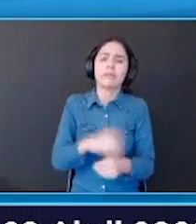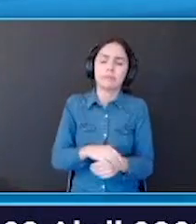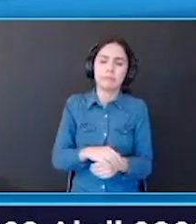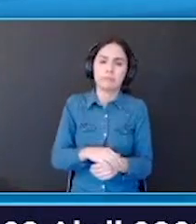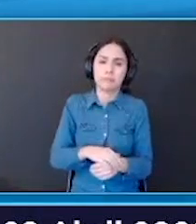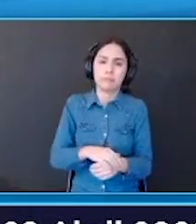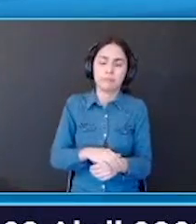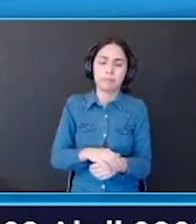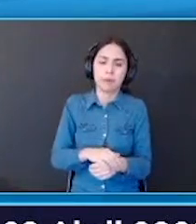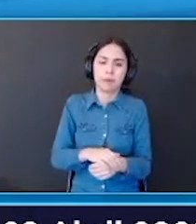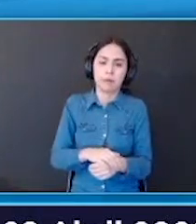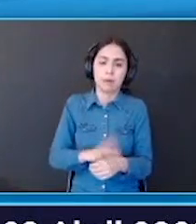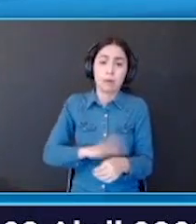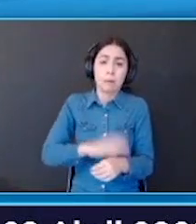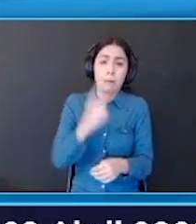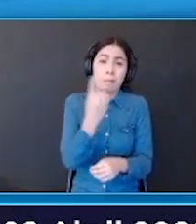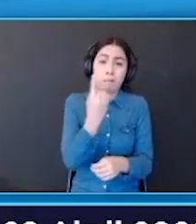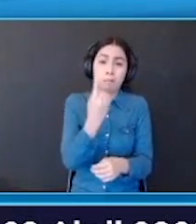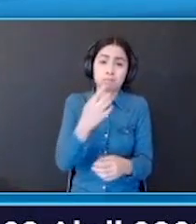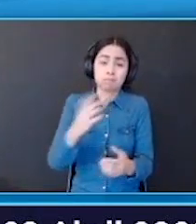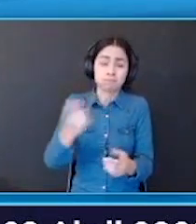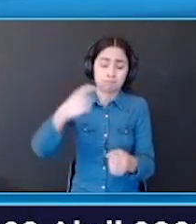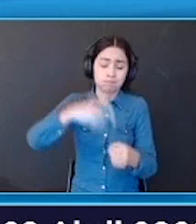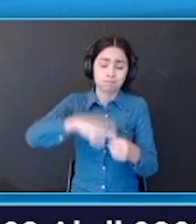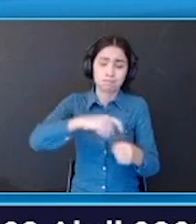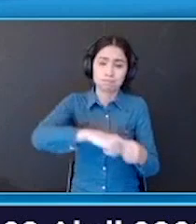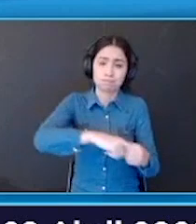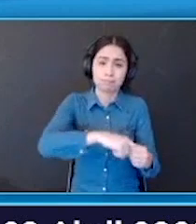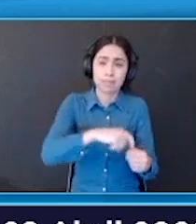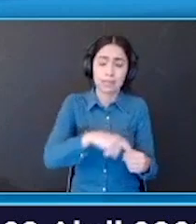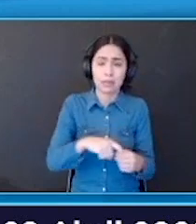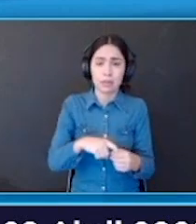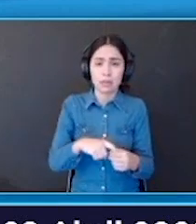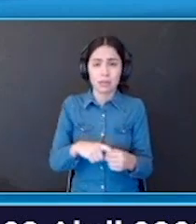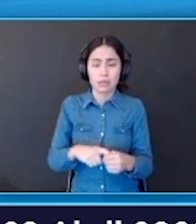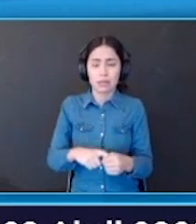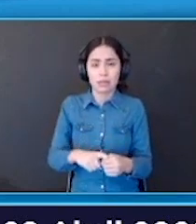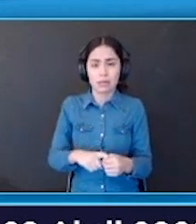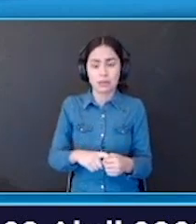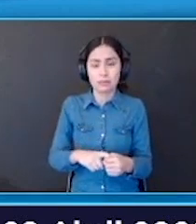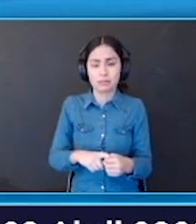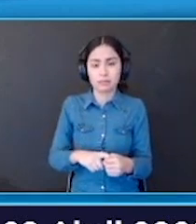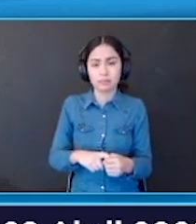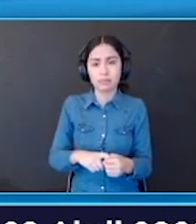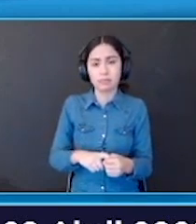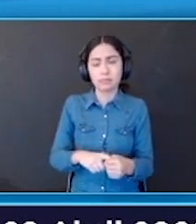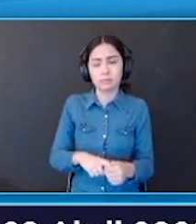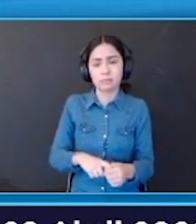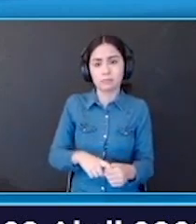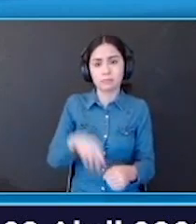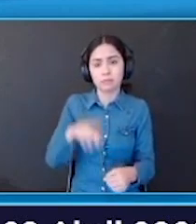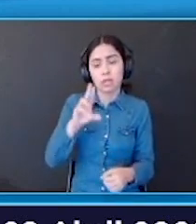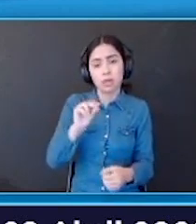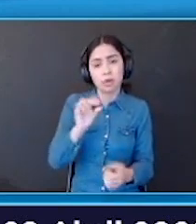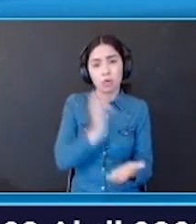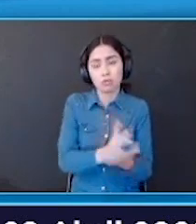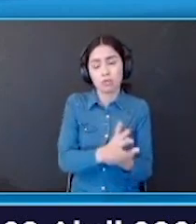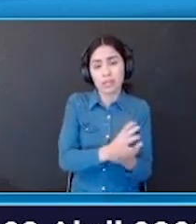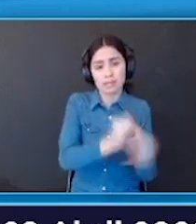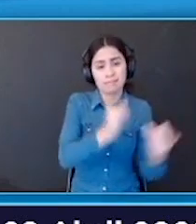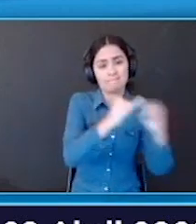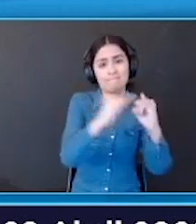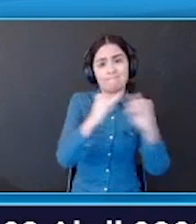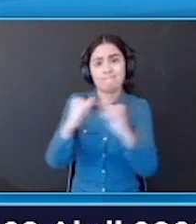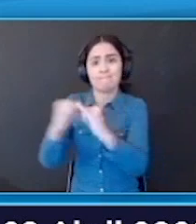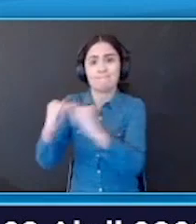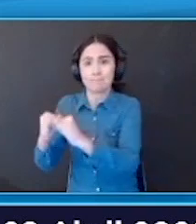no solo las nuevas reorientaciones que las dependencias han realizado, que siguen consiguiendo recursos para